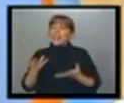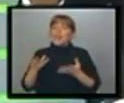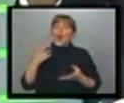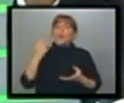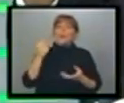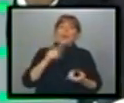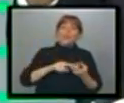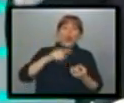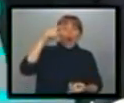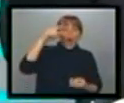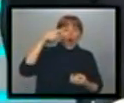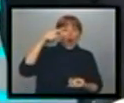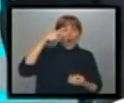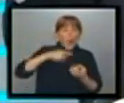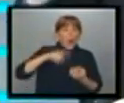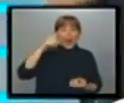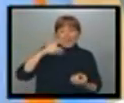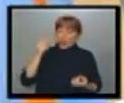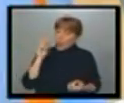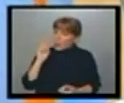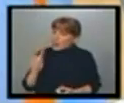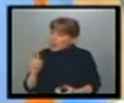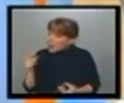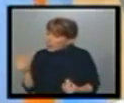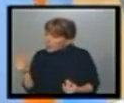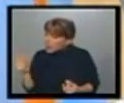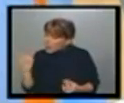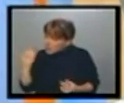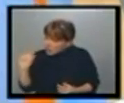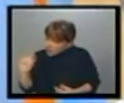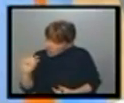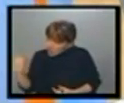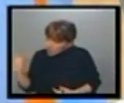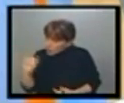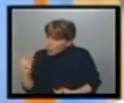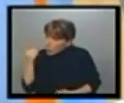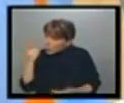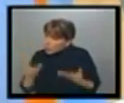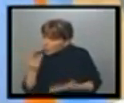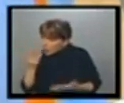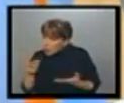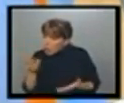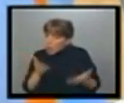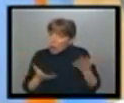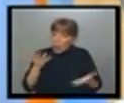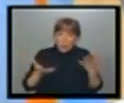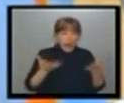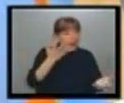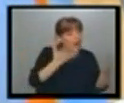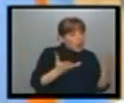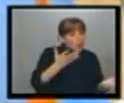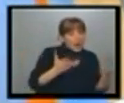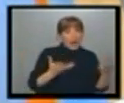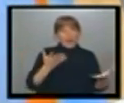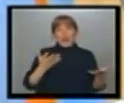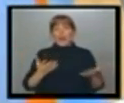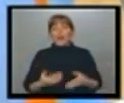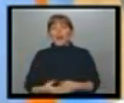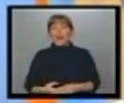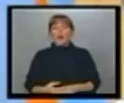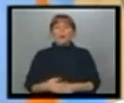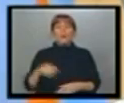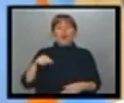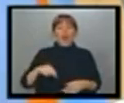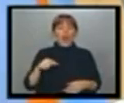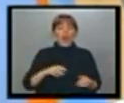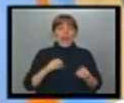compres un kilo. No, pero siempre abajo, chiquitito, dice cuánto sale el kilo. Comparar siempre precio kilo, precio litro. ¿Por qué? ¿Qué es lo que están haciendo